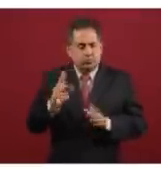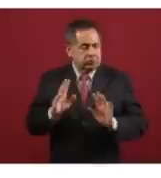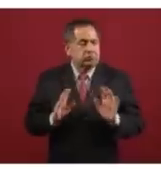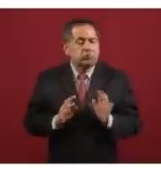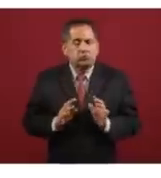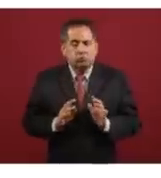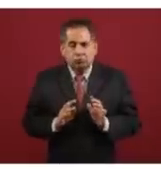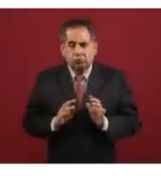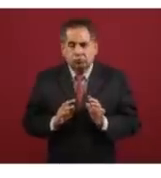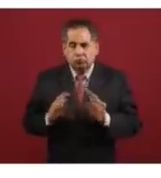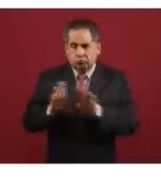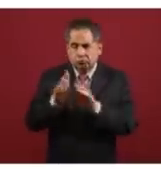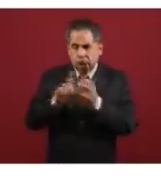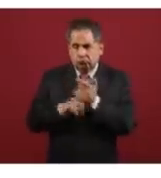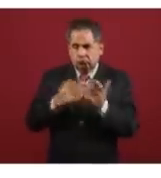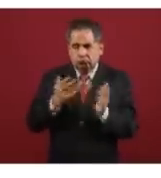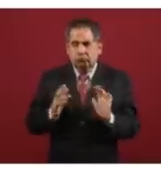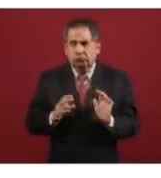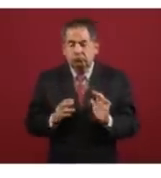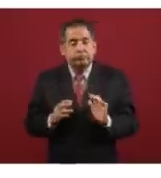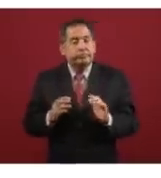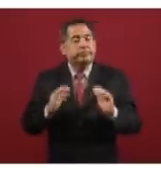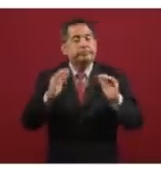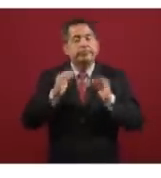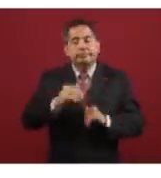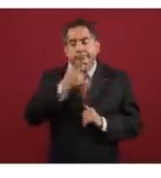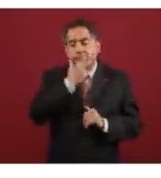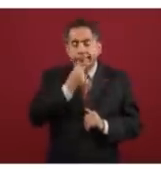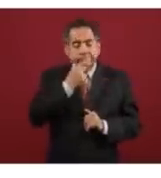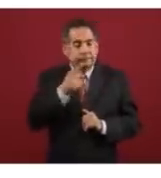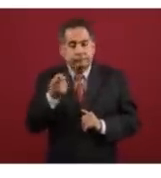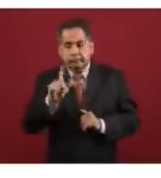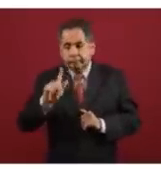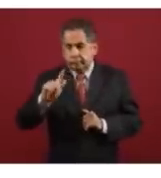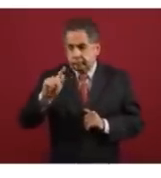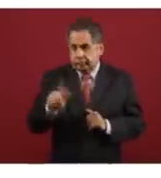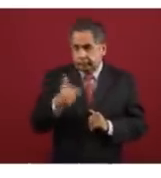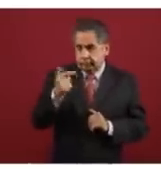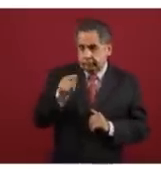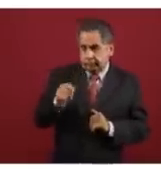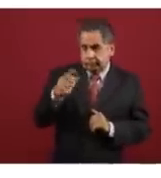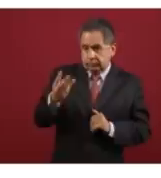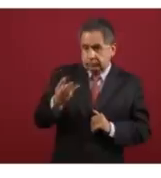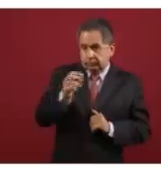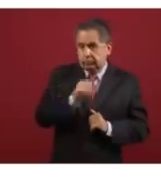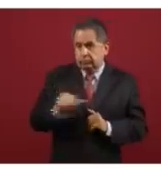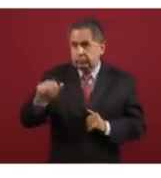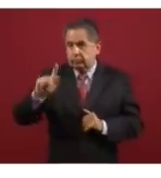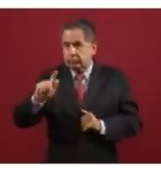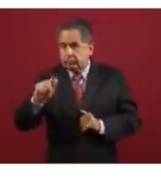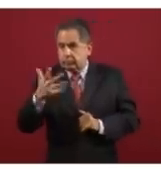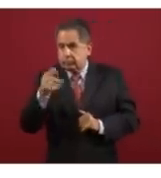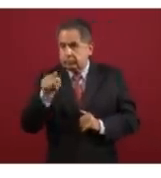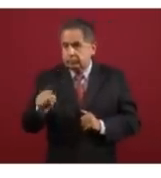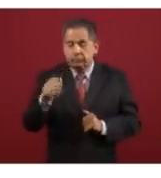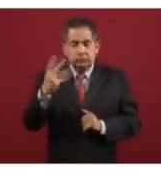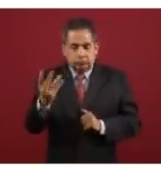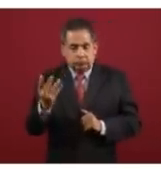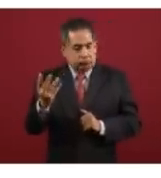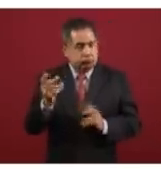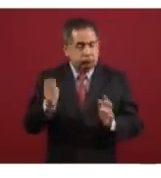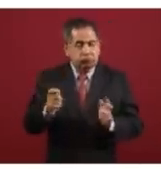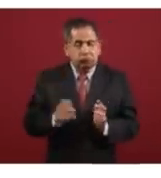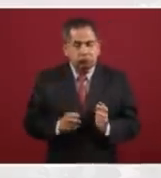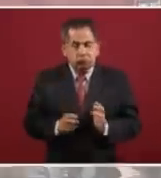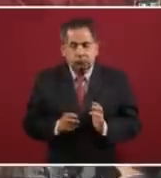78.9 en general. Y en el caso de los hombres, del 76.3 al 75.4.